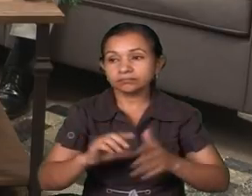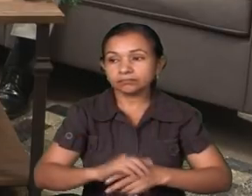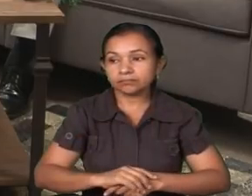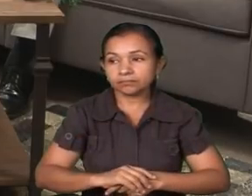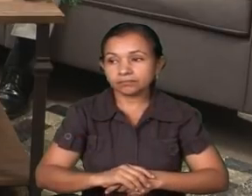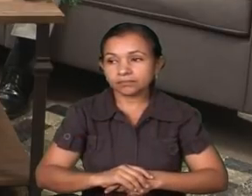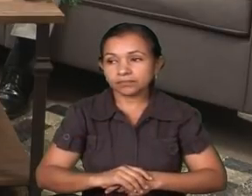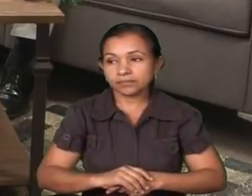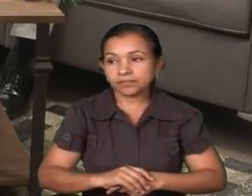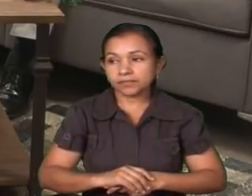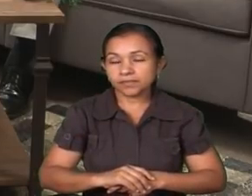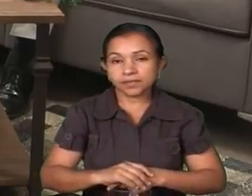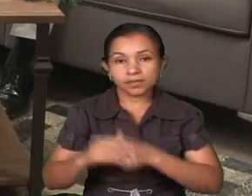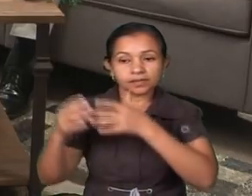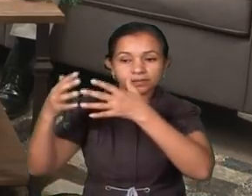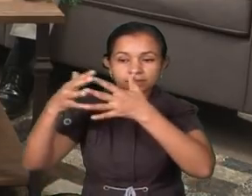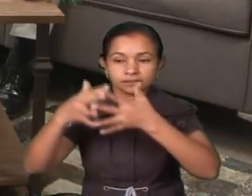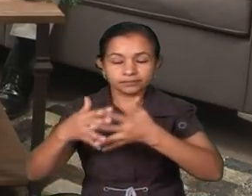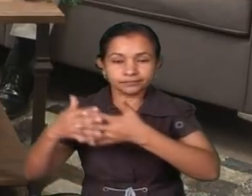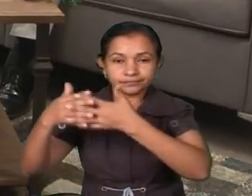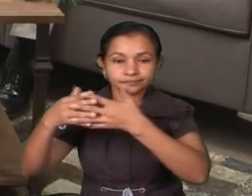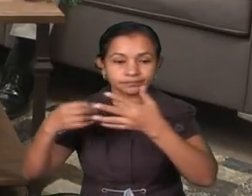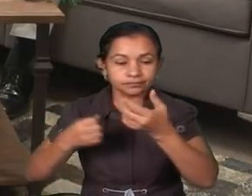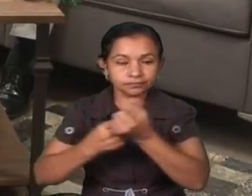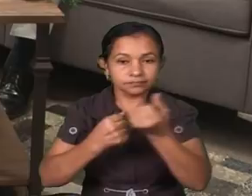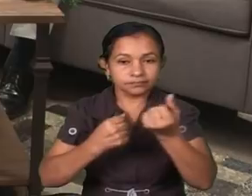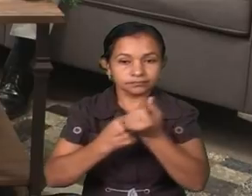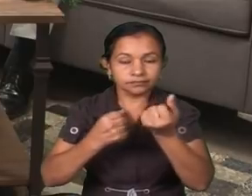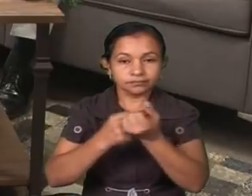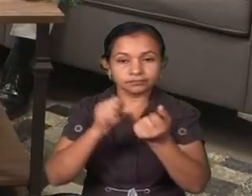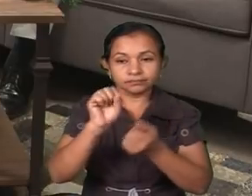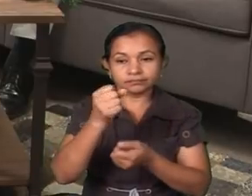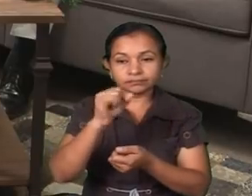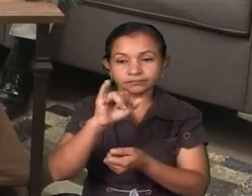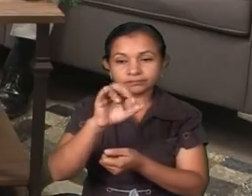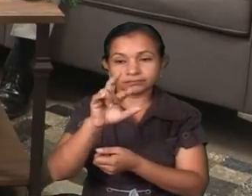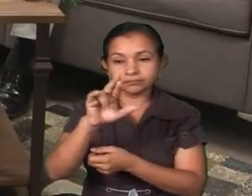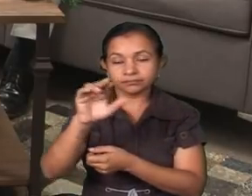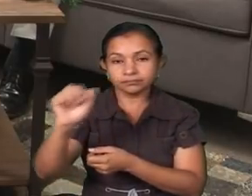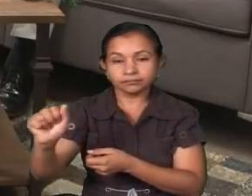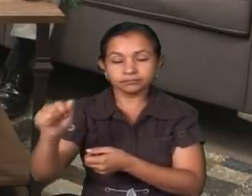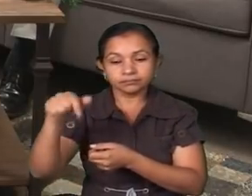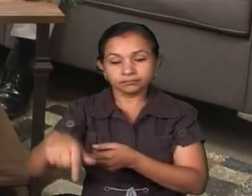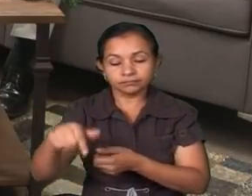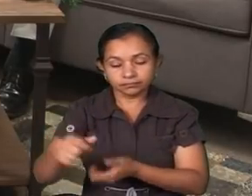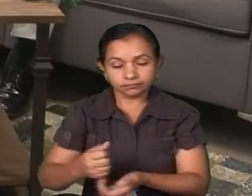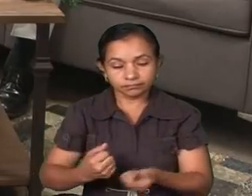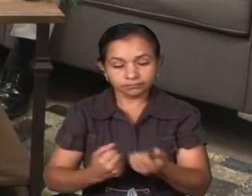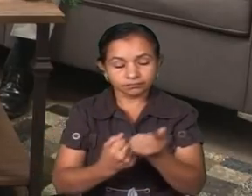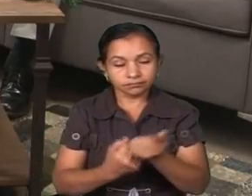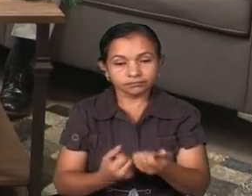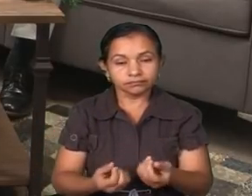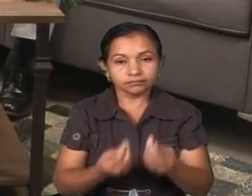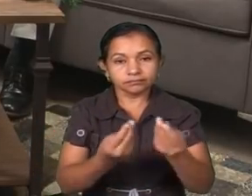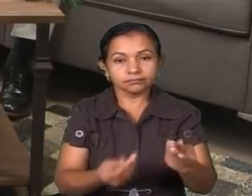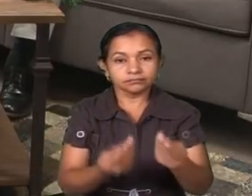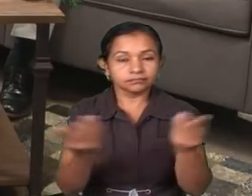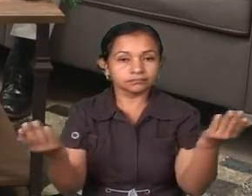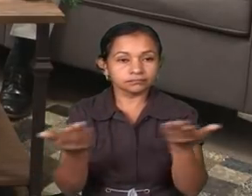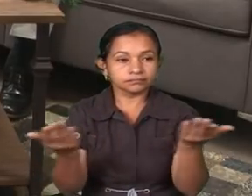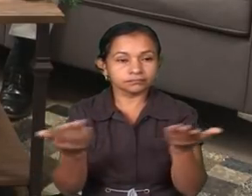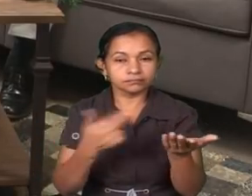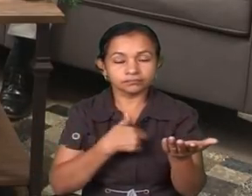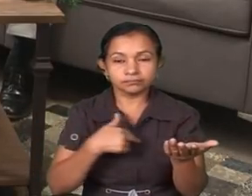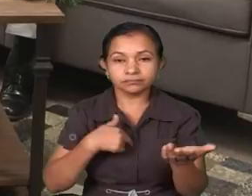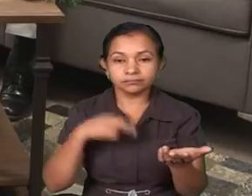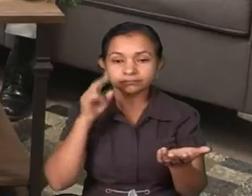Por supuesto que Estados Unidos apoya a los terroristas allá en Siria, y aquí también. Entonces, cuando yo